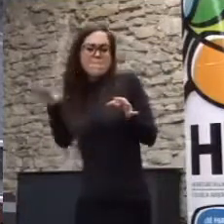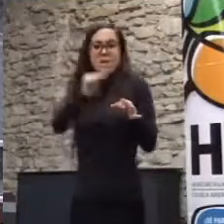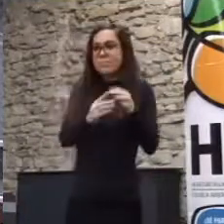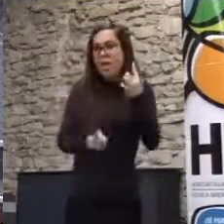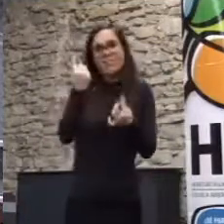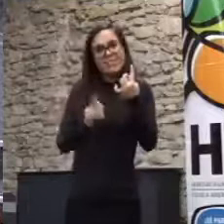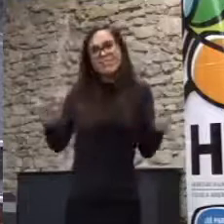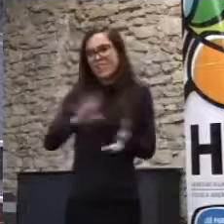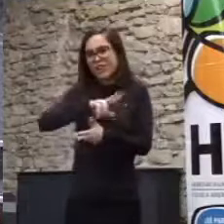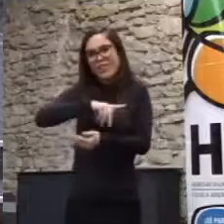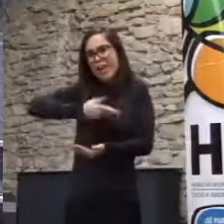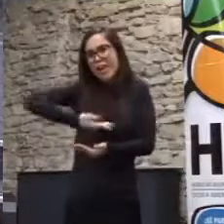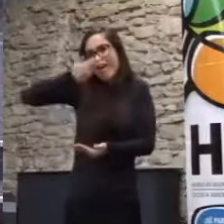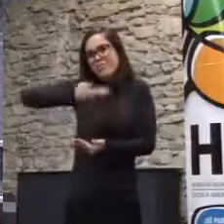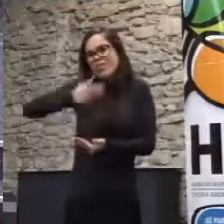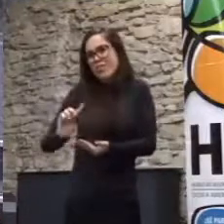Momento.